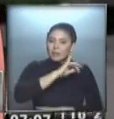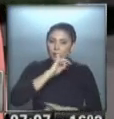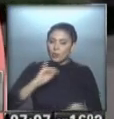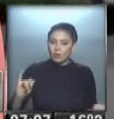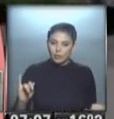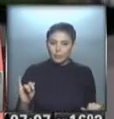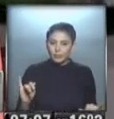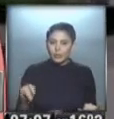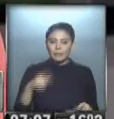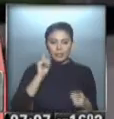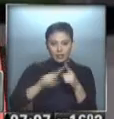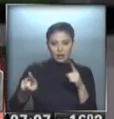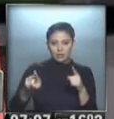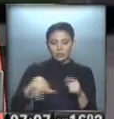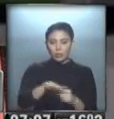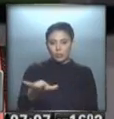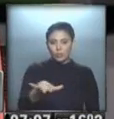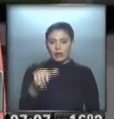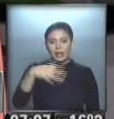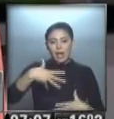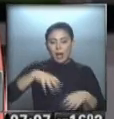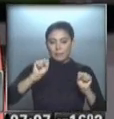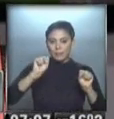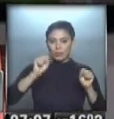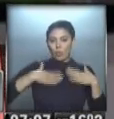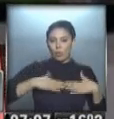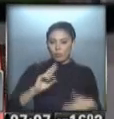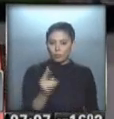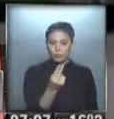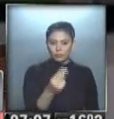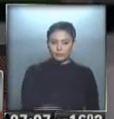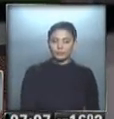información en vivo desde el lugar donde apareció el cuerpo, en Crovara y Avenida General Paz.